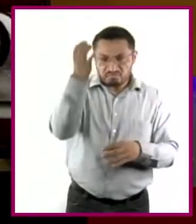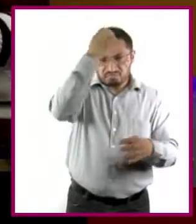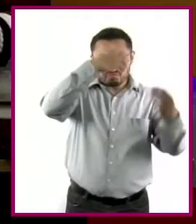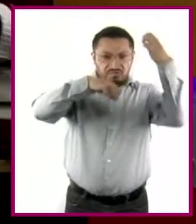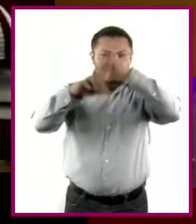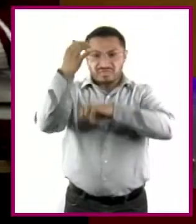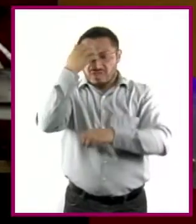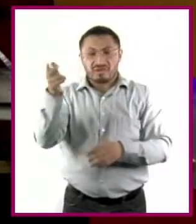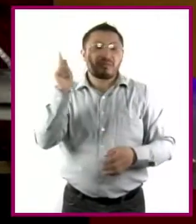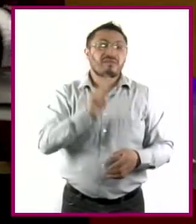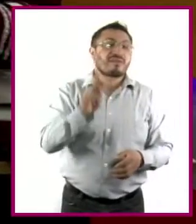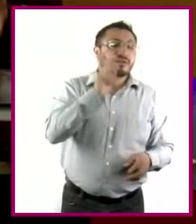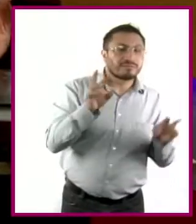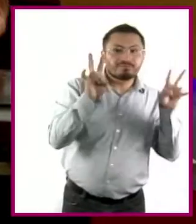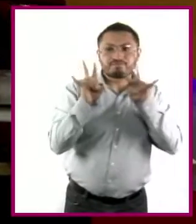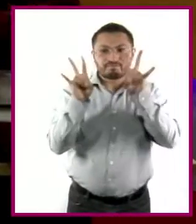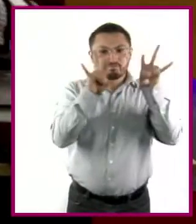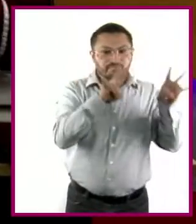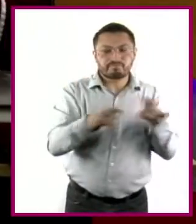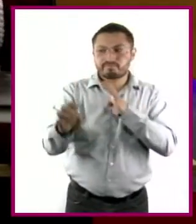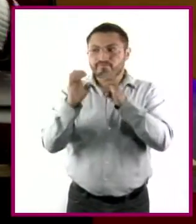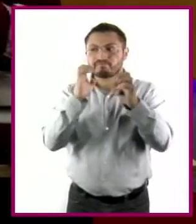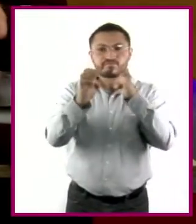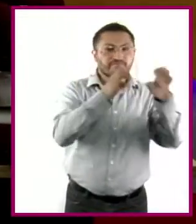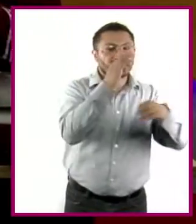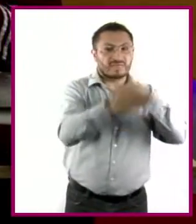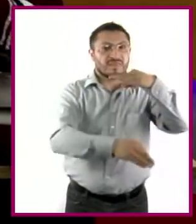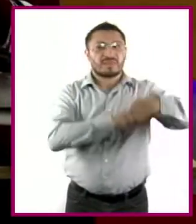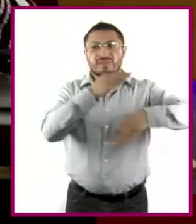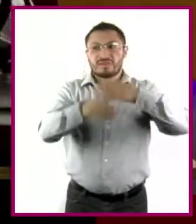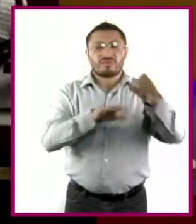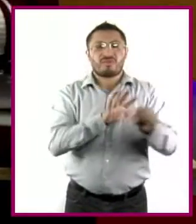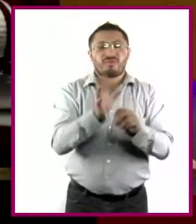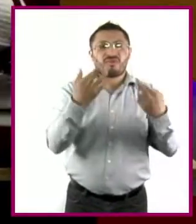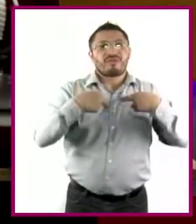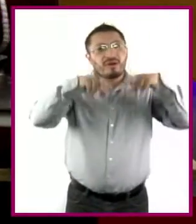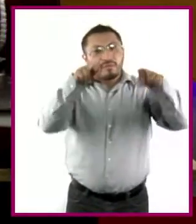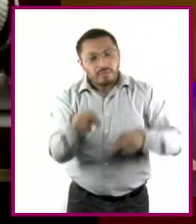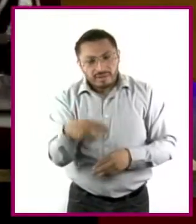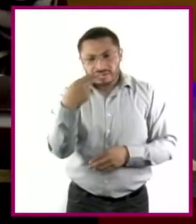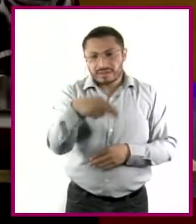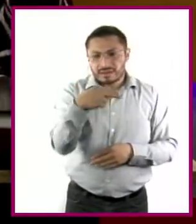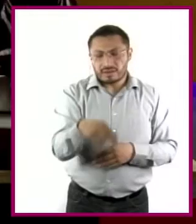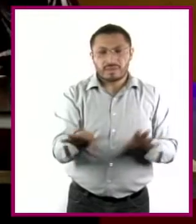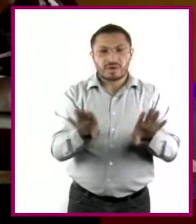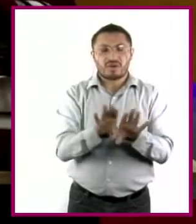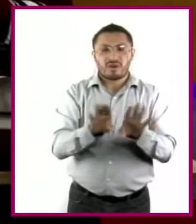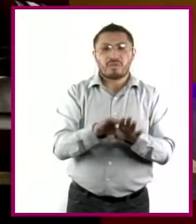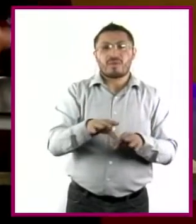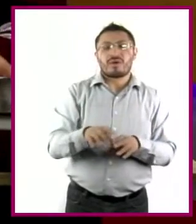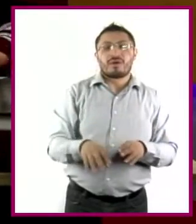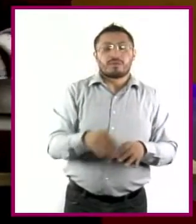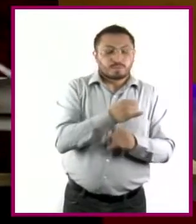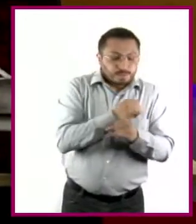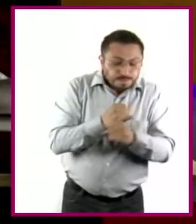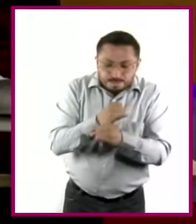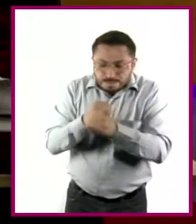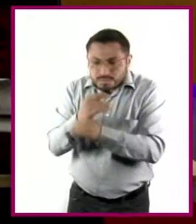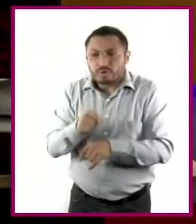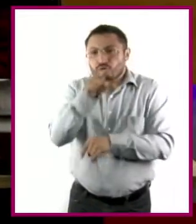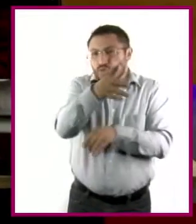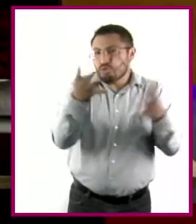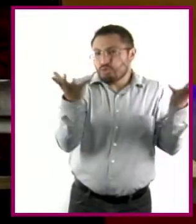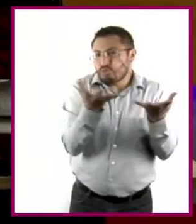experimentación, pruebas, observación, encuestas y todo aquello que represente lo que llaman ensuciarse las manos. O sea,